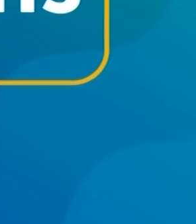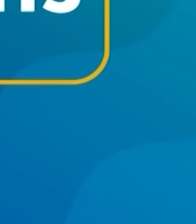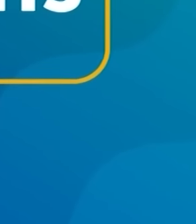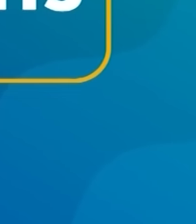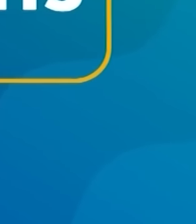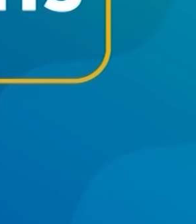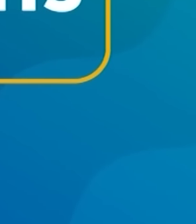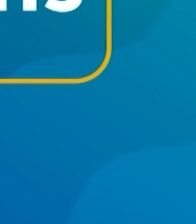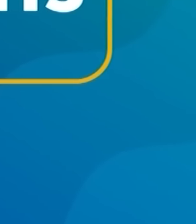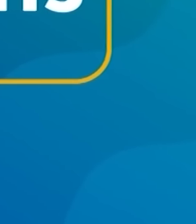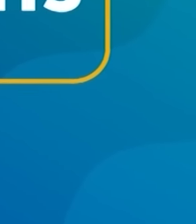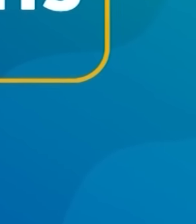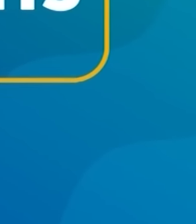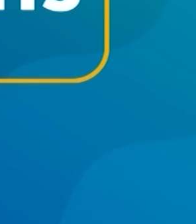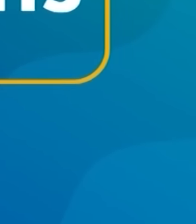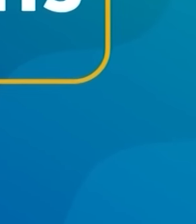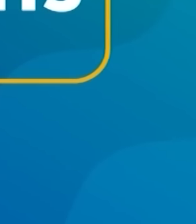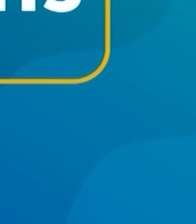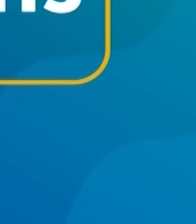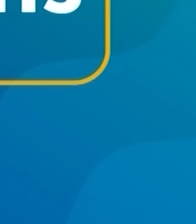web tendrás más